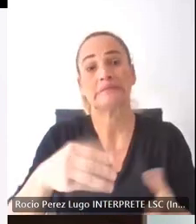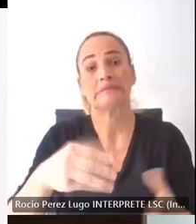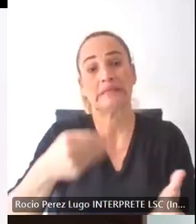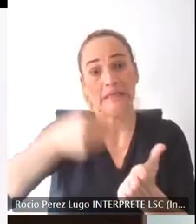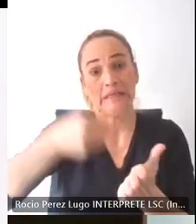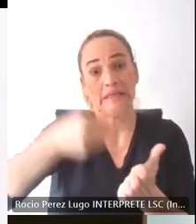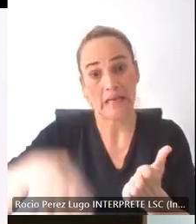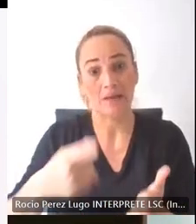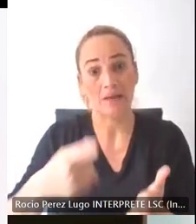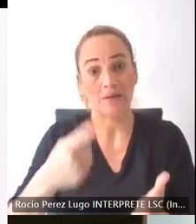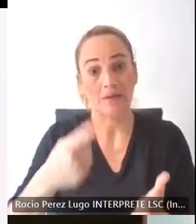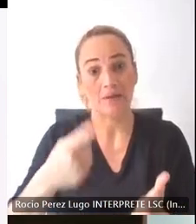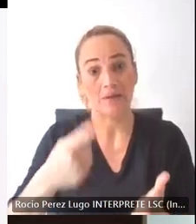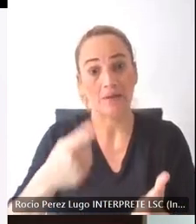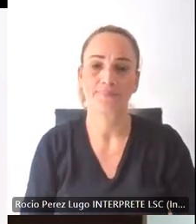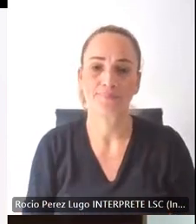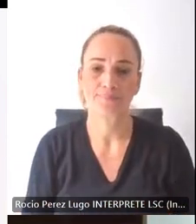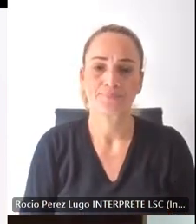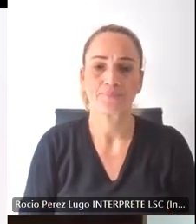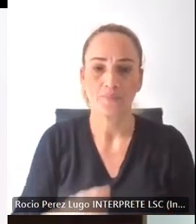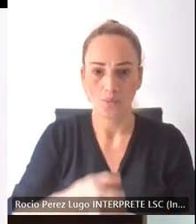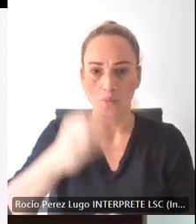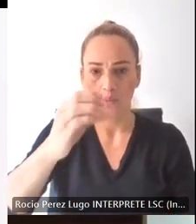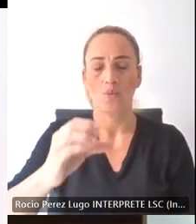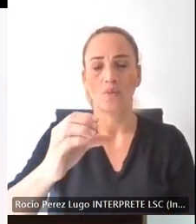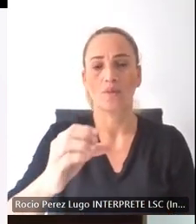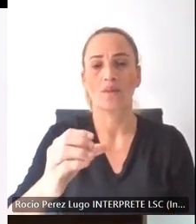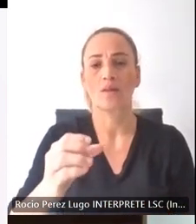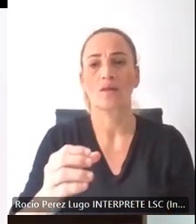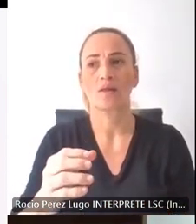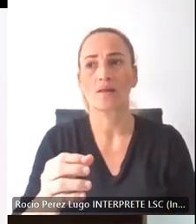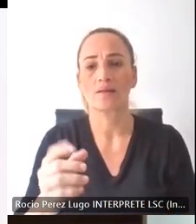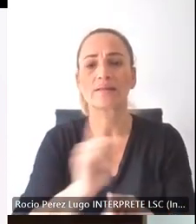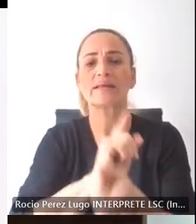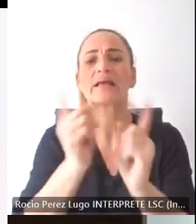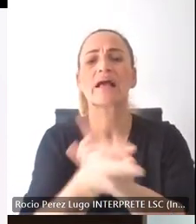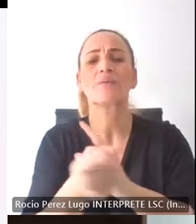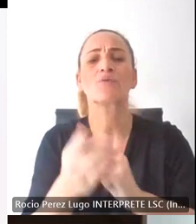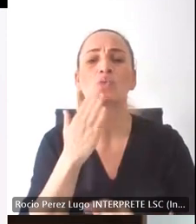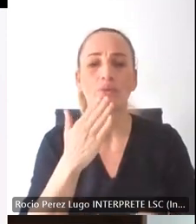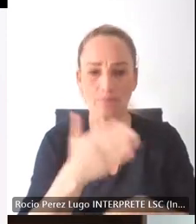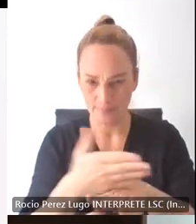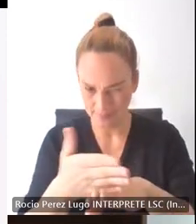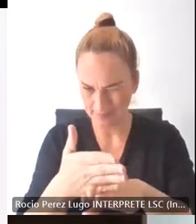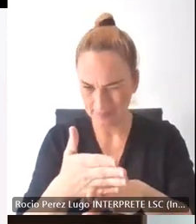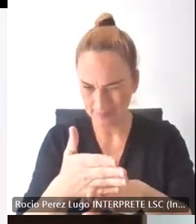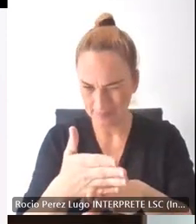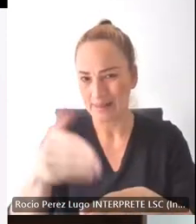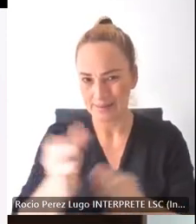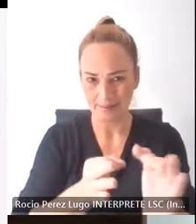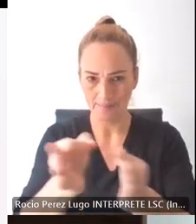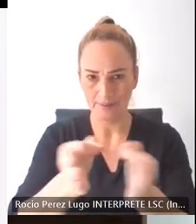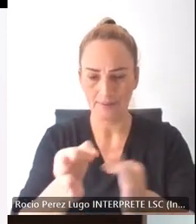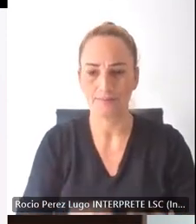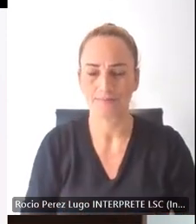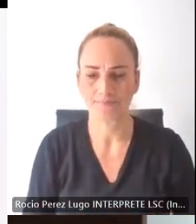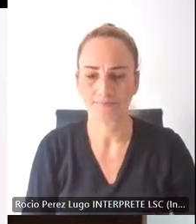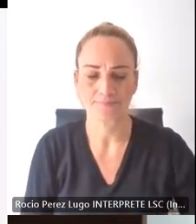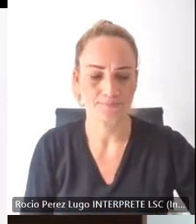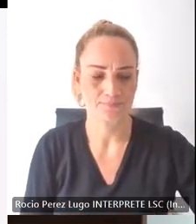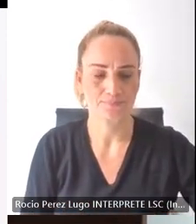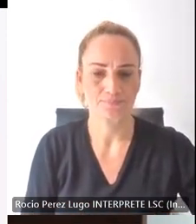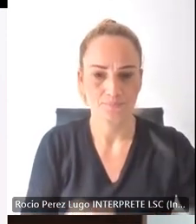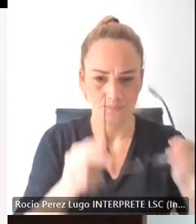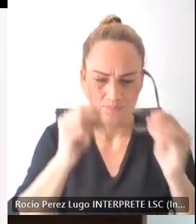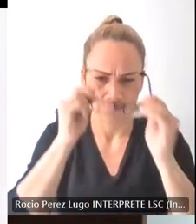costoso. El extintor del CO2, ¿cuándo se le realiza el cambio? Esto ya lo vamos a revisar un poquitito más adelante. Entonces, es el de